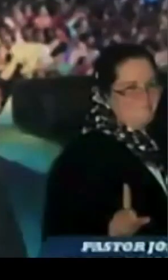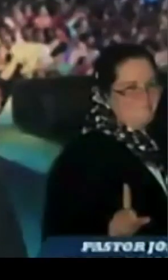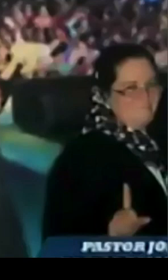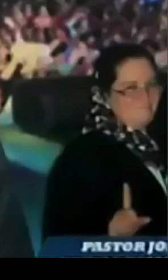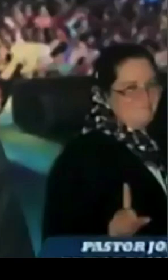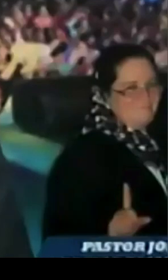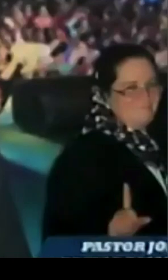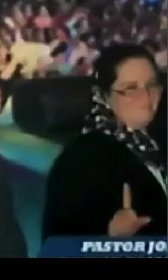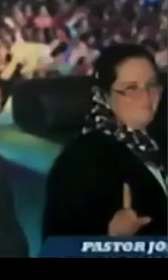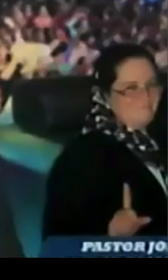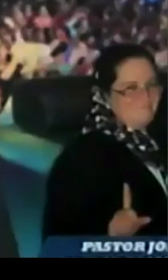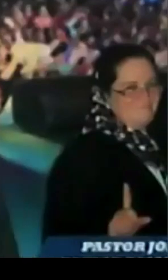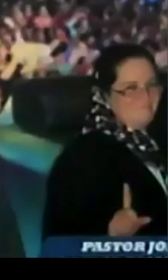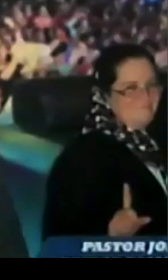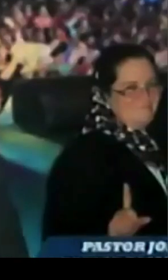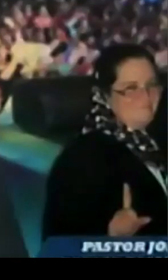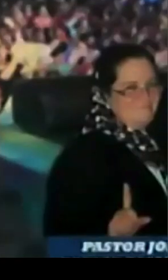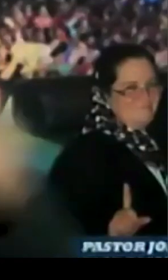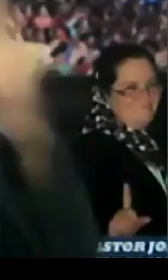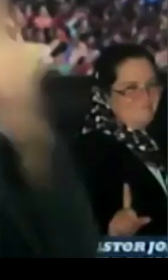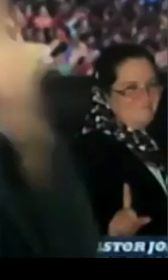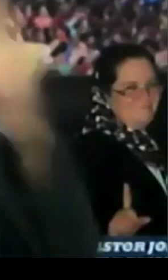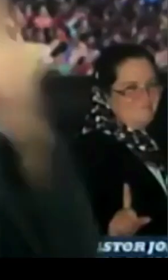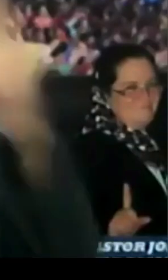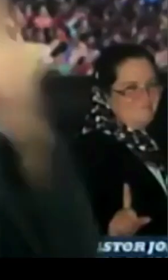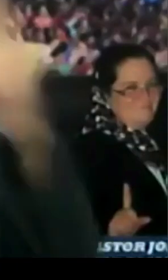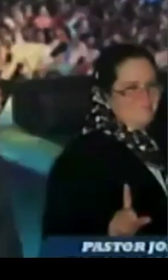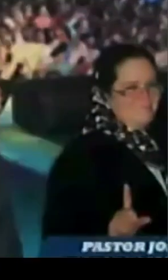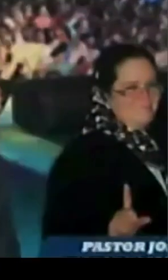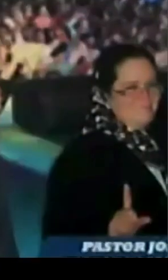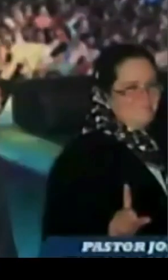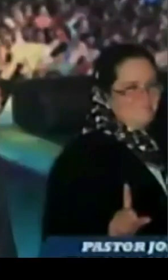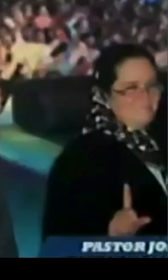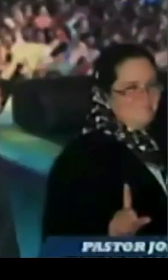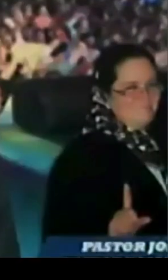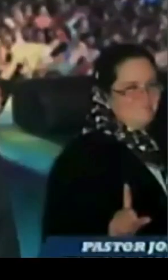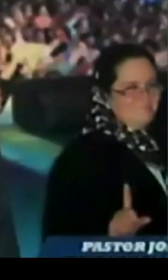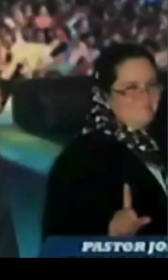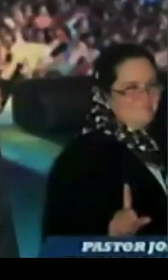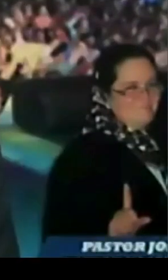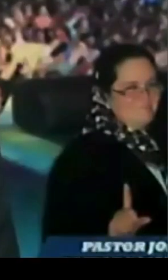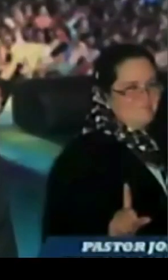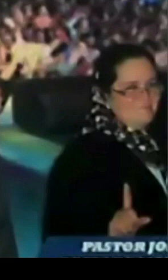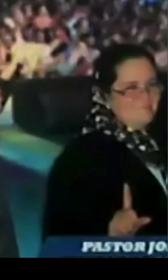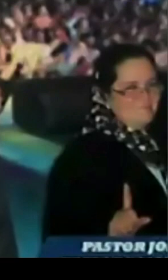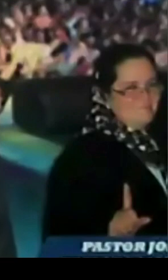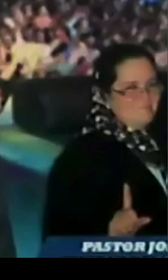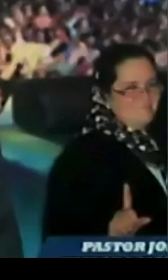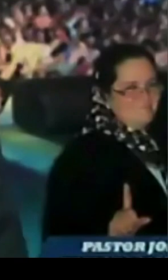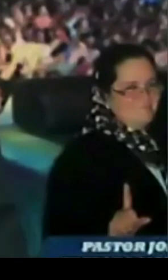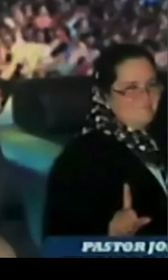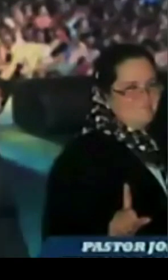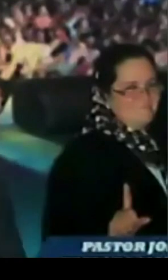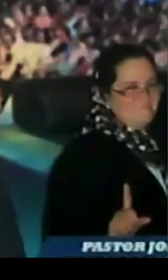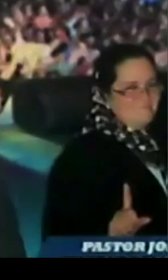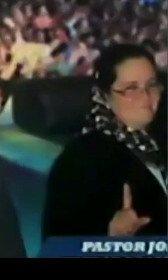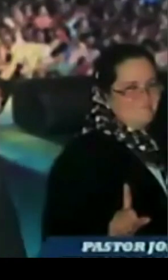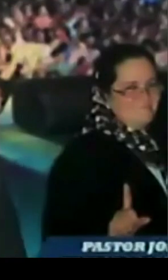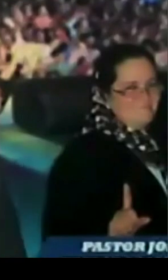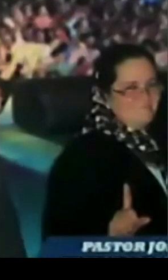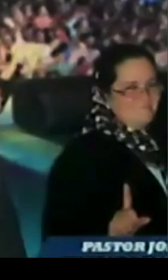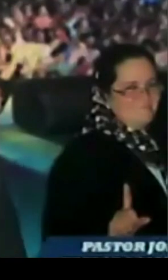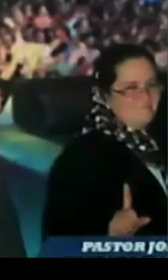persecución de la iglesia primitiva entre ellos Felipe y Felipe dice la palabra del señor que descendió a la ciudad de